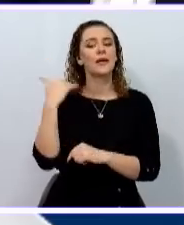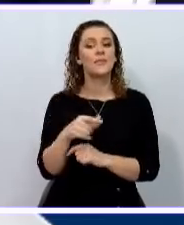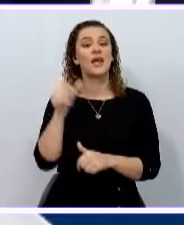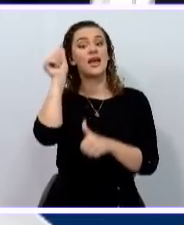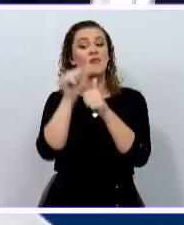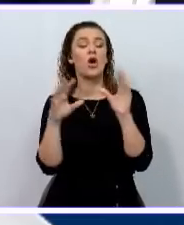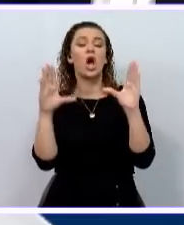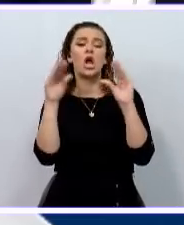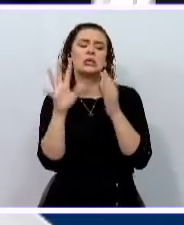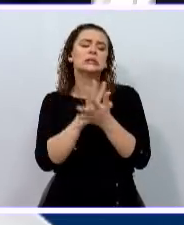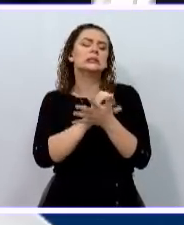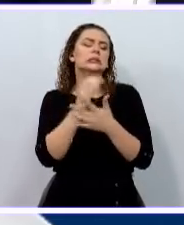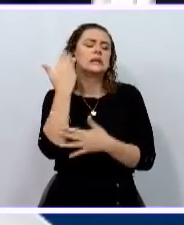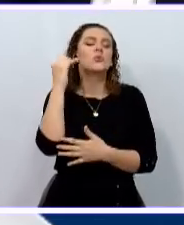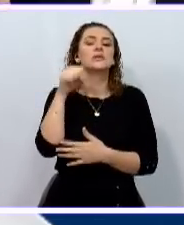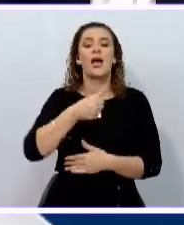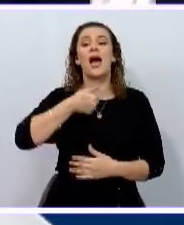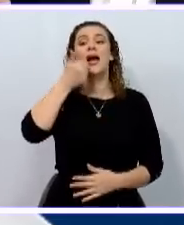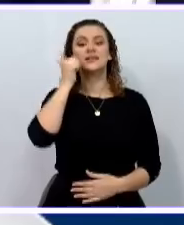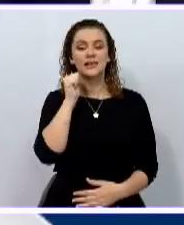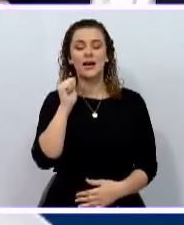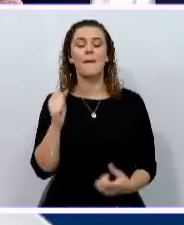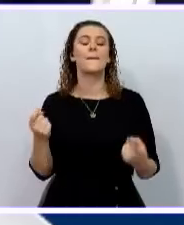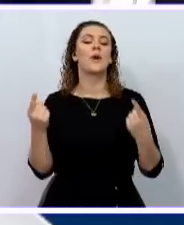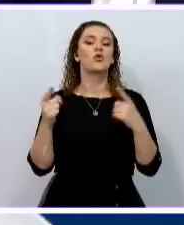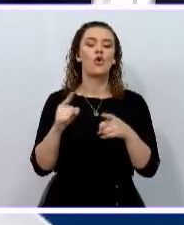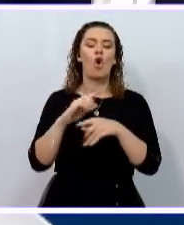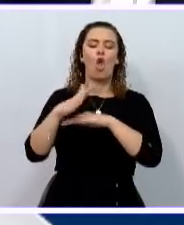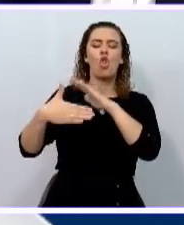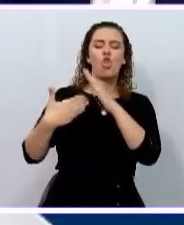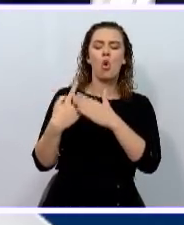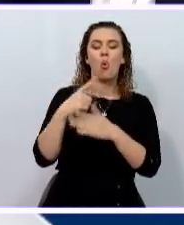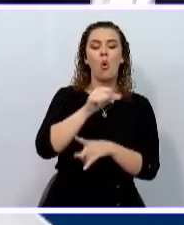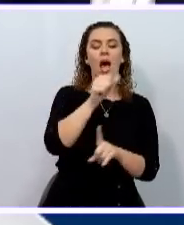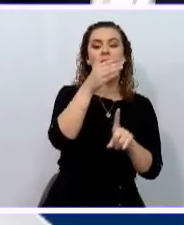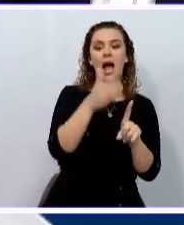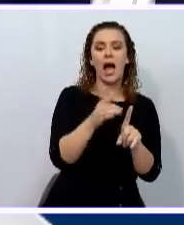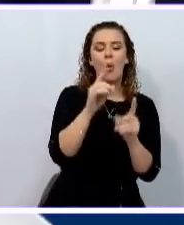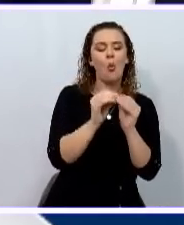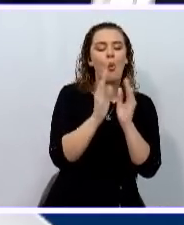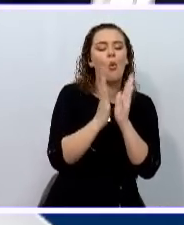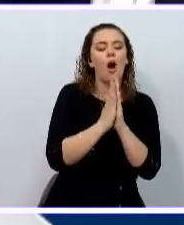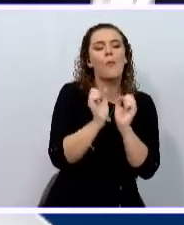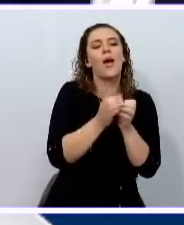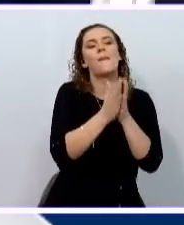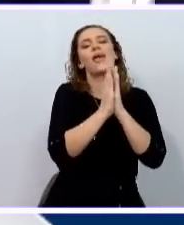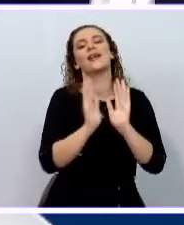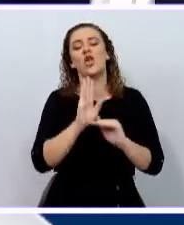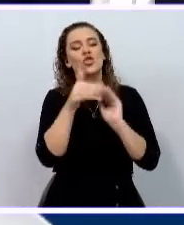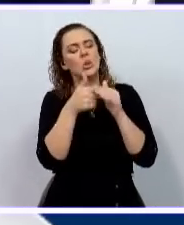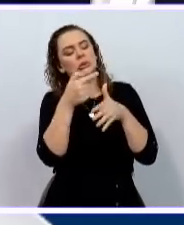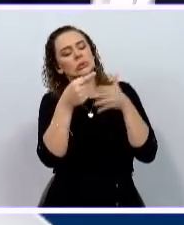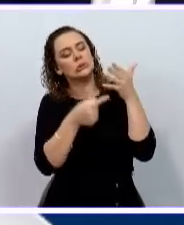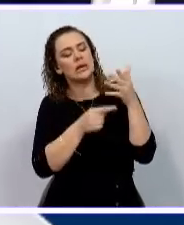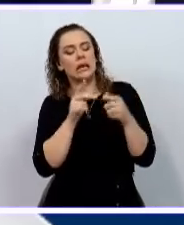que la noche fue desastrosa ayer pasó todo lo que un manodo es una oración podía pedir todo